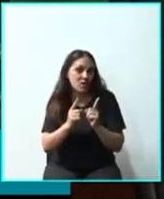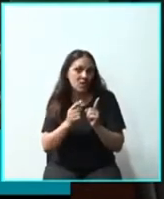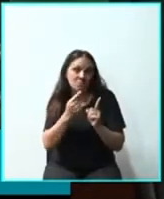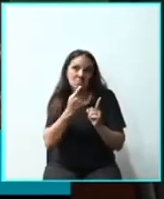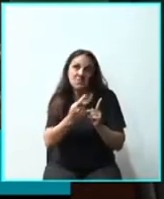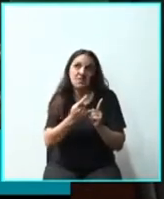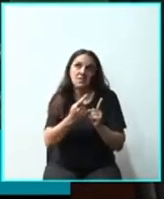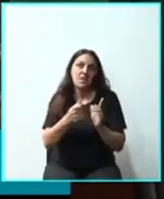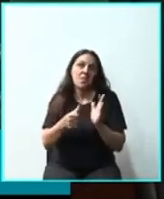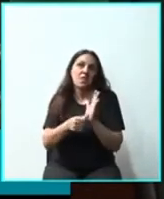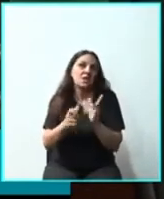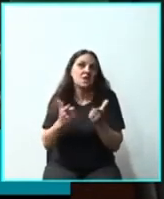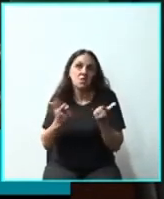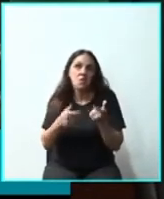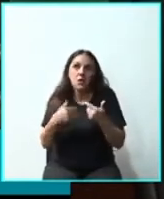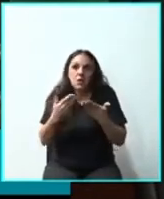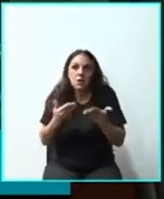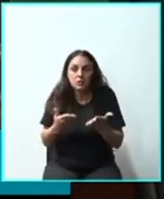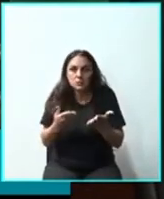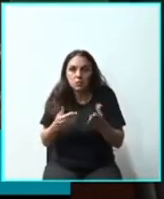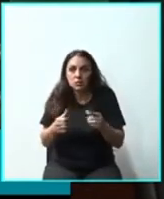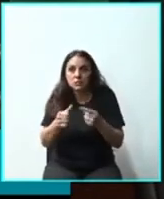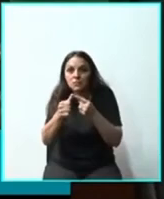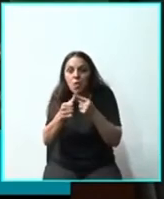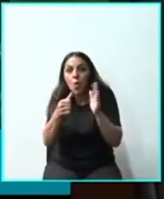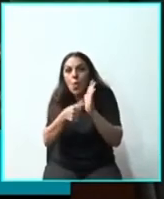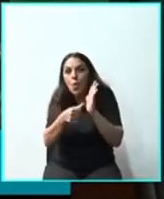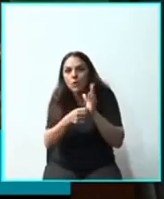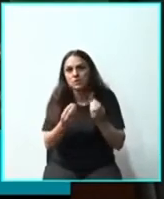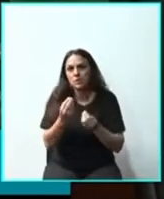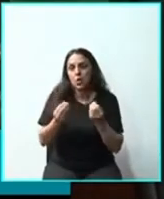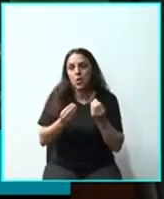DNI, ¿cómo se le va a tomar la huella dactilar?